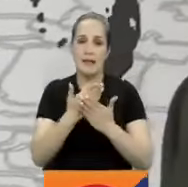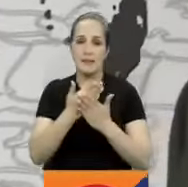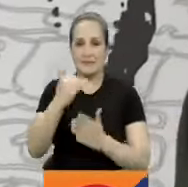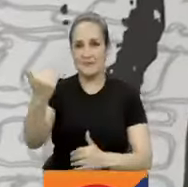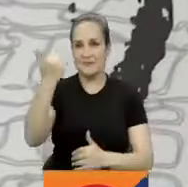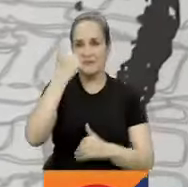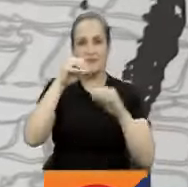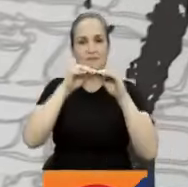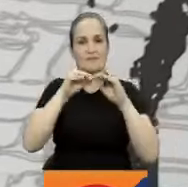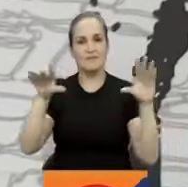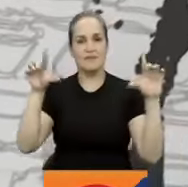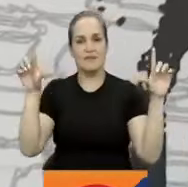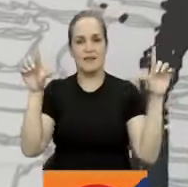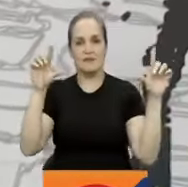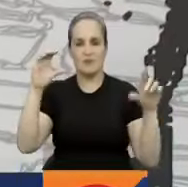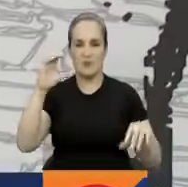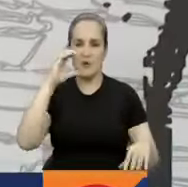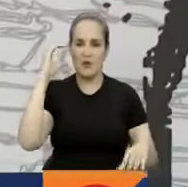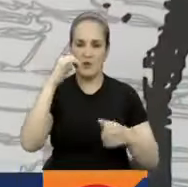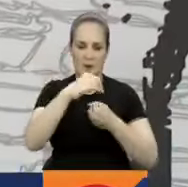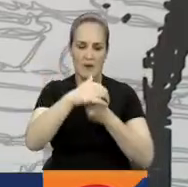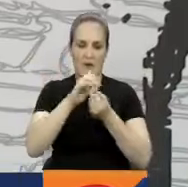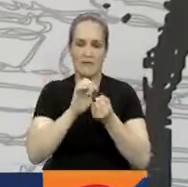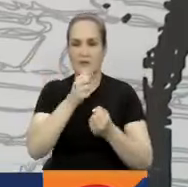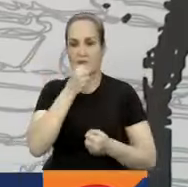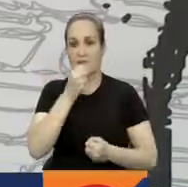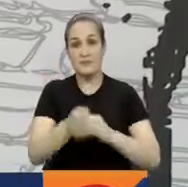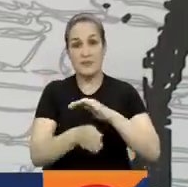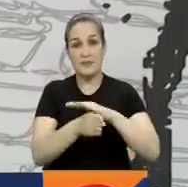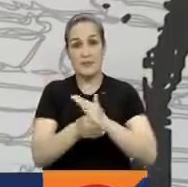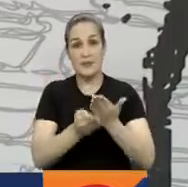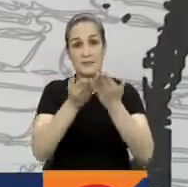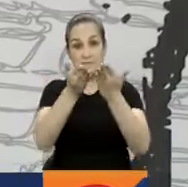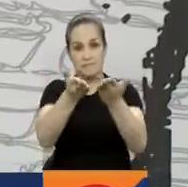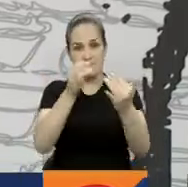de la televisión pública RTVC Noticias. Sigan, compañeros, ustedes en estudio.